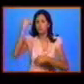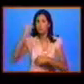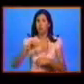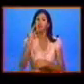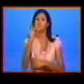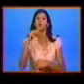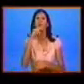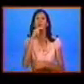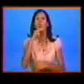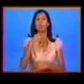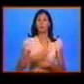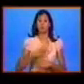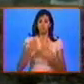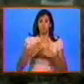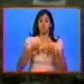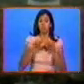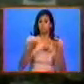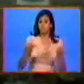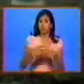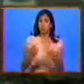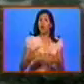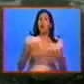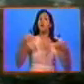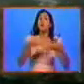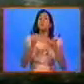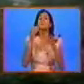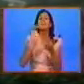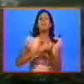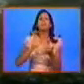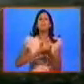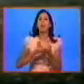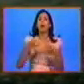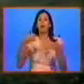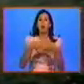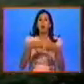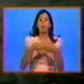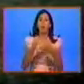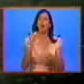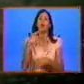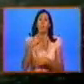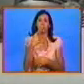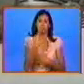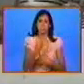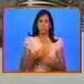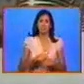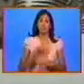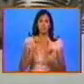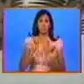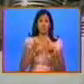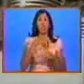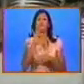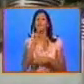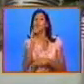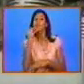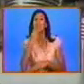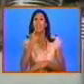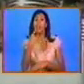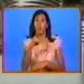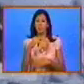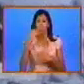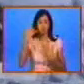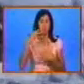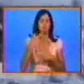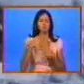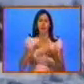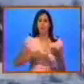El 3 de octubre, en el acto de constitución del Comité Central del Partido Comunista de Cuba, Fidel Castro lee la carta de despedida del